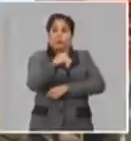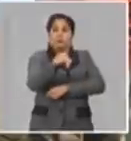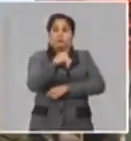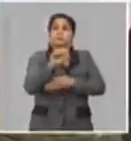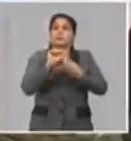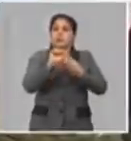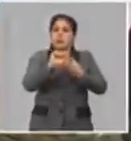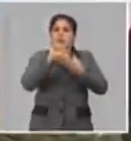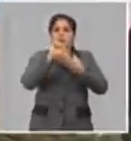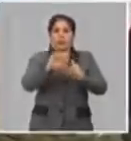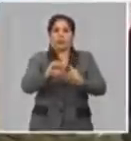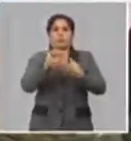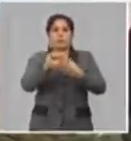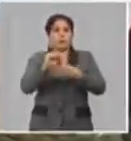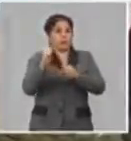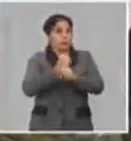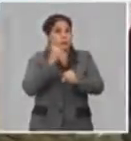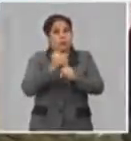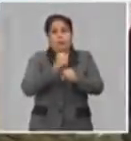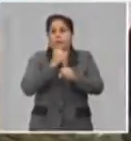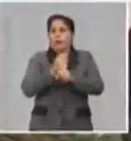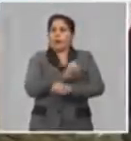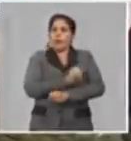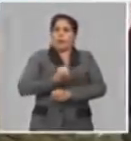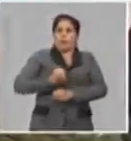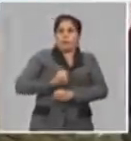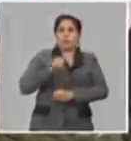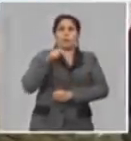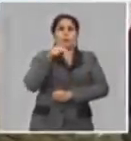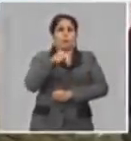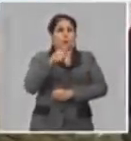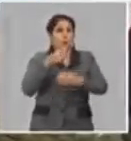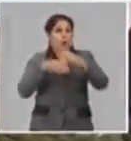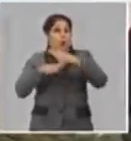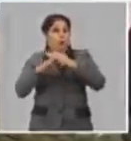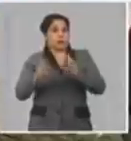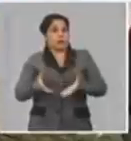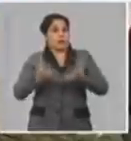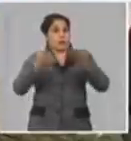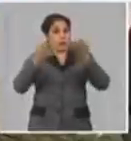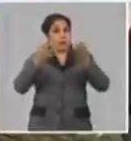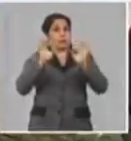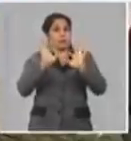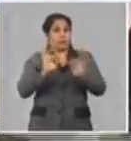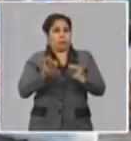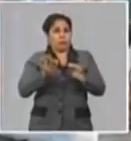prestando servicio durante todo ese tiempo, antes de entrar a las fases de recuperación,